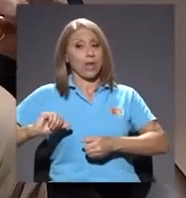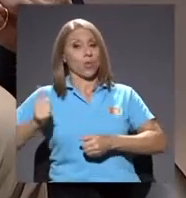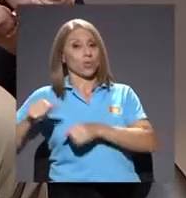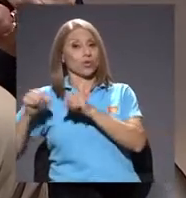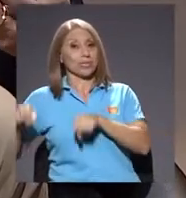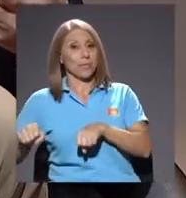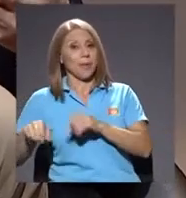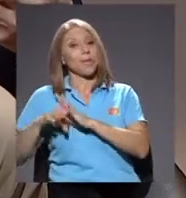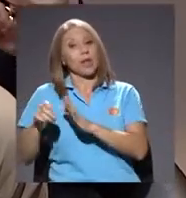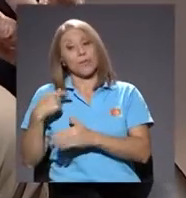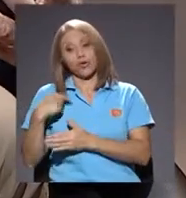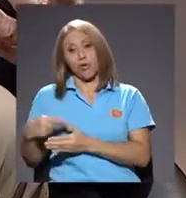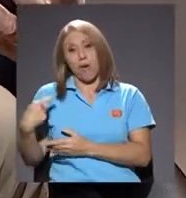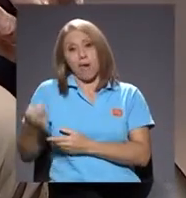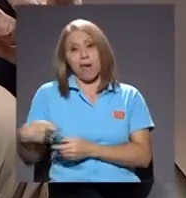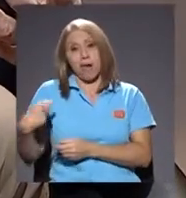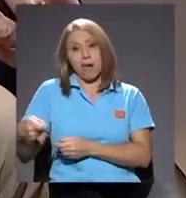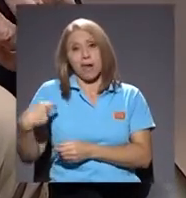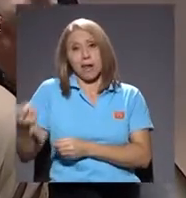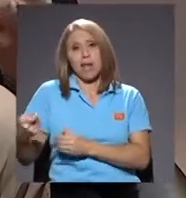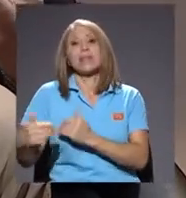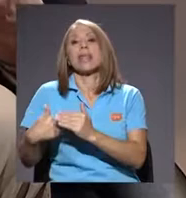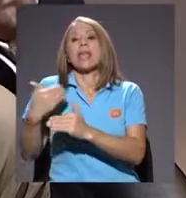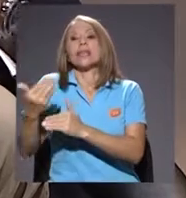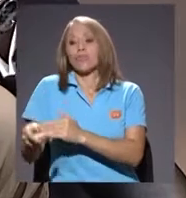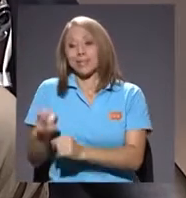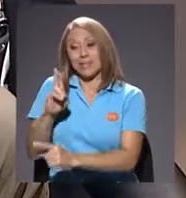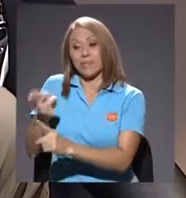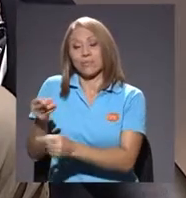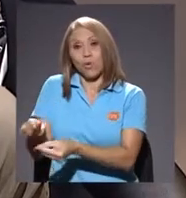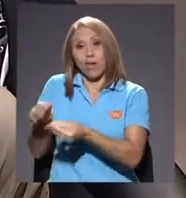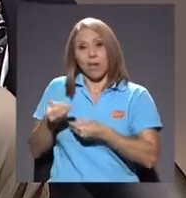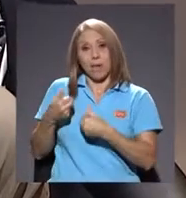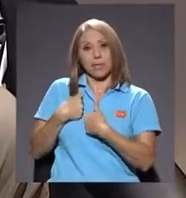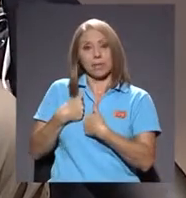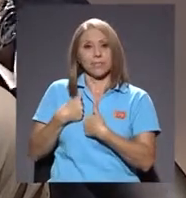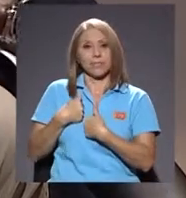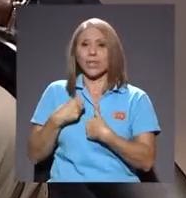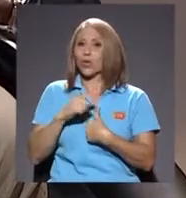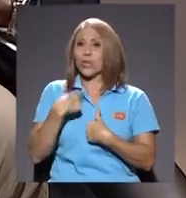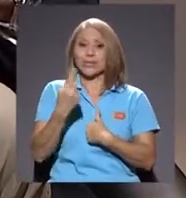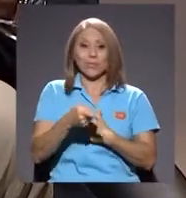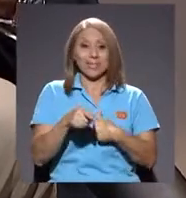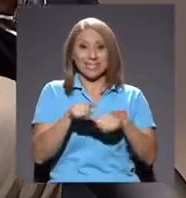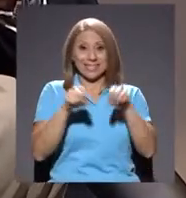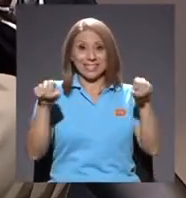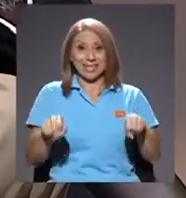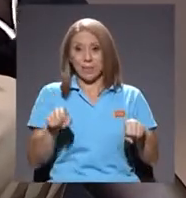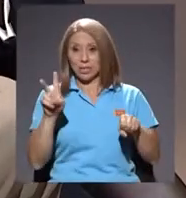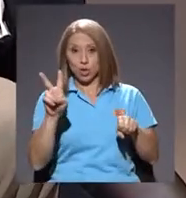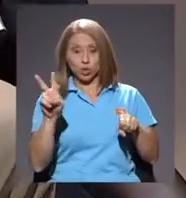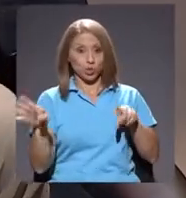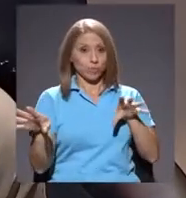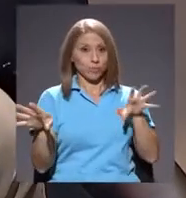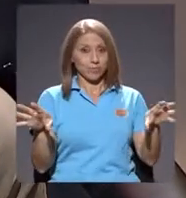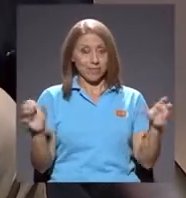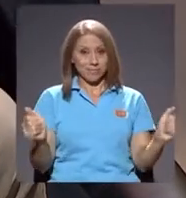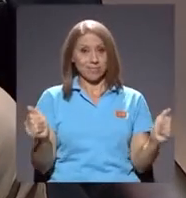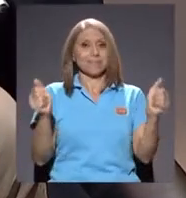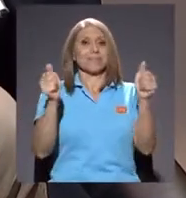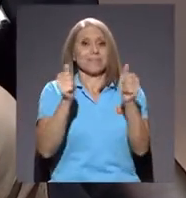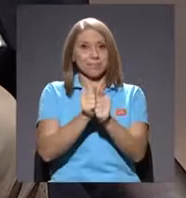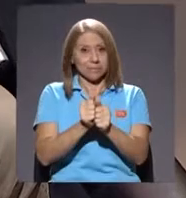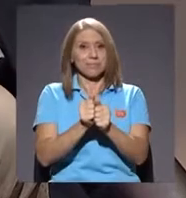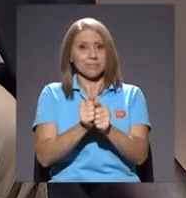entonces llegamos a una conclusión que fue juntar los dos sistemas y que las personas tuvieran un nuevo